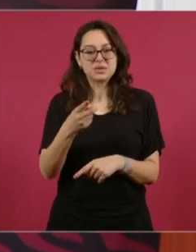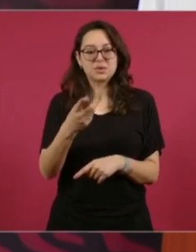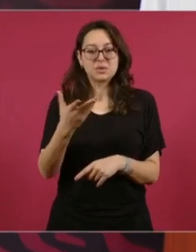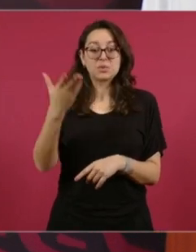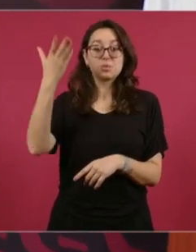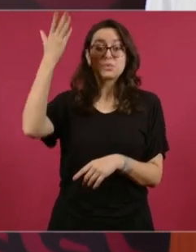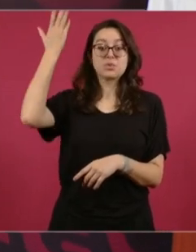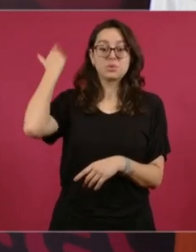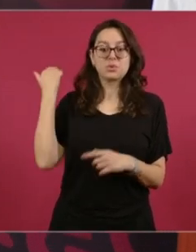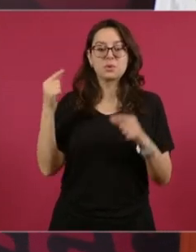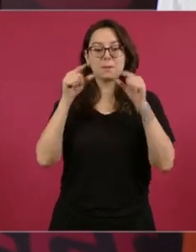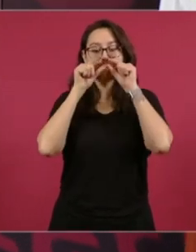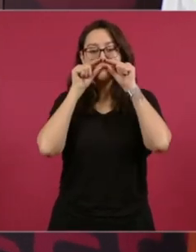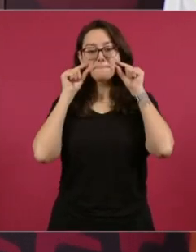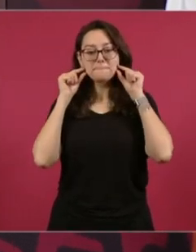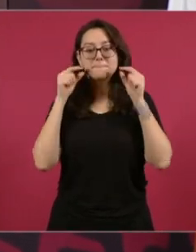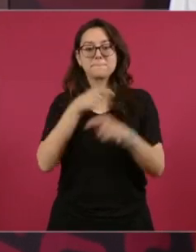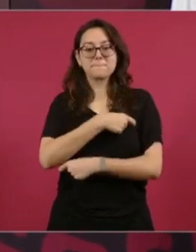Villa